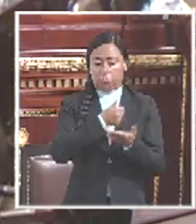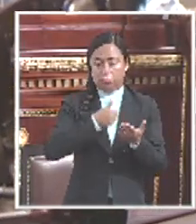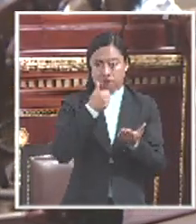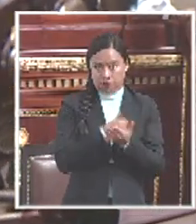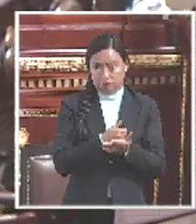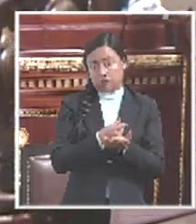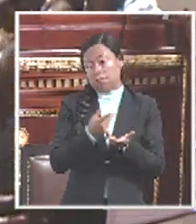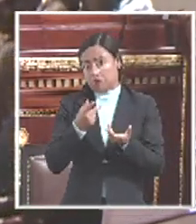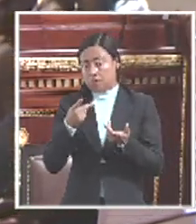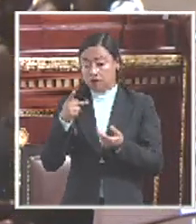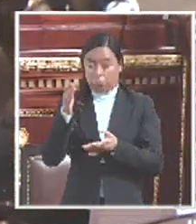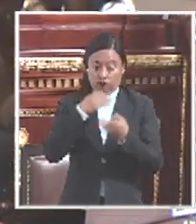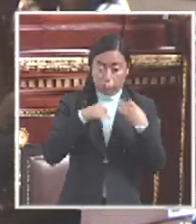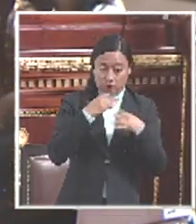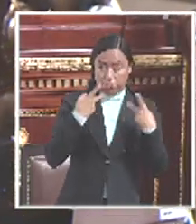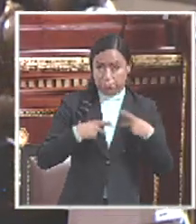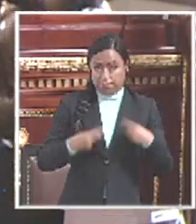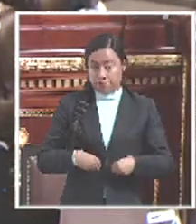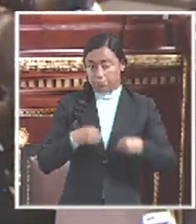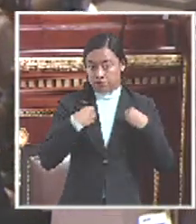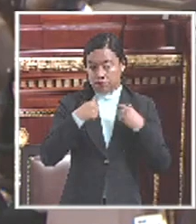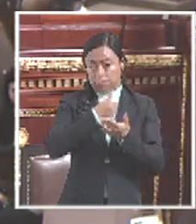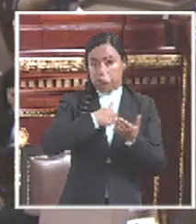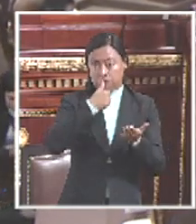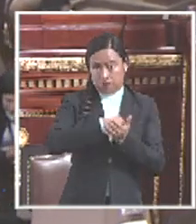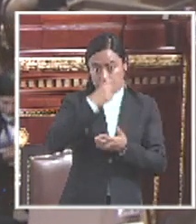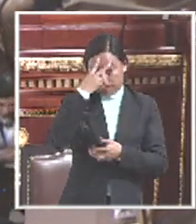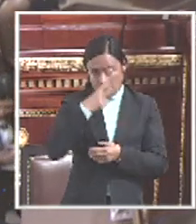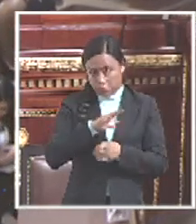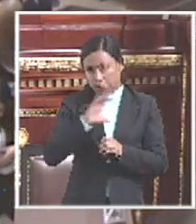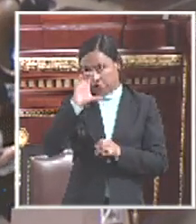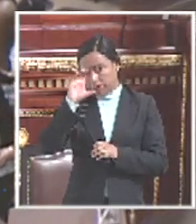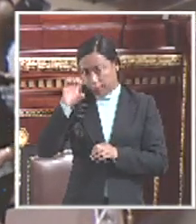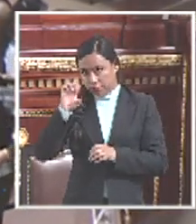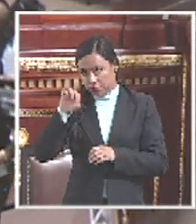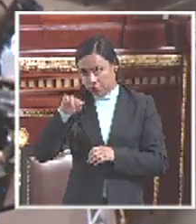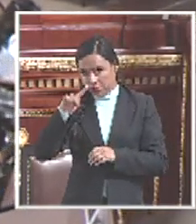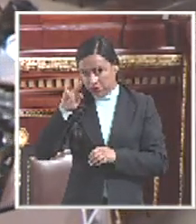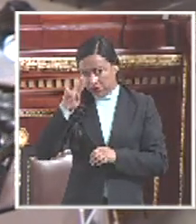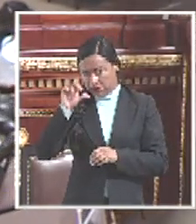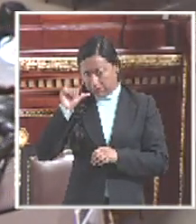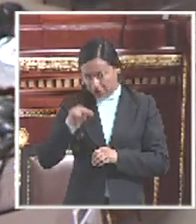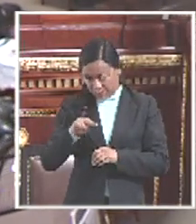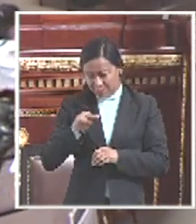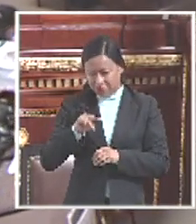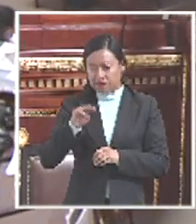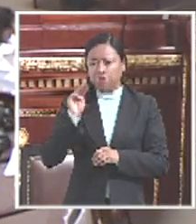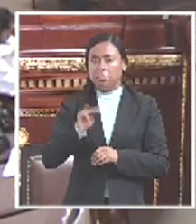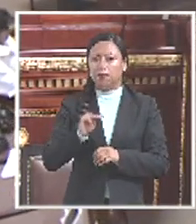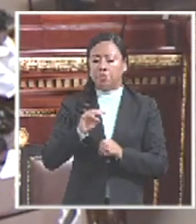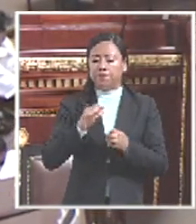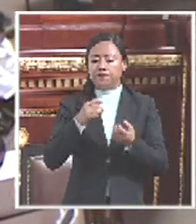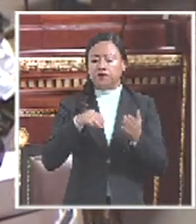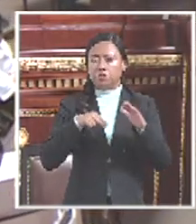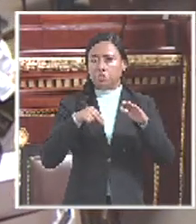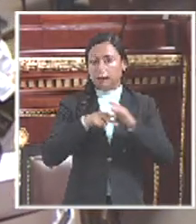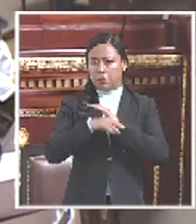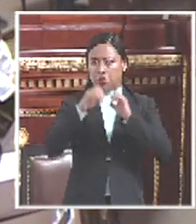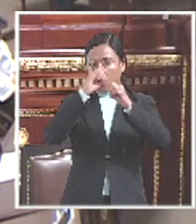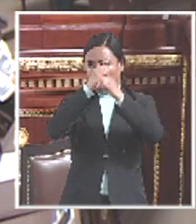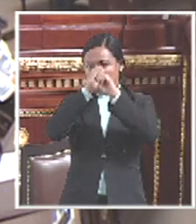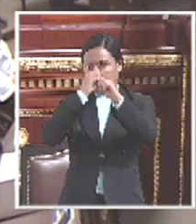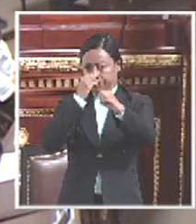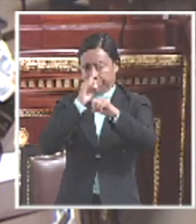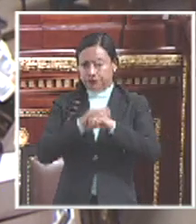que habitan y transitan por la zona aledaña al CETRAM de observatorio. Se concede el uso de la tribuna a la